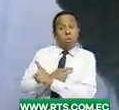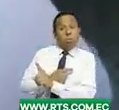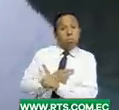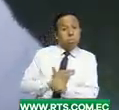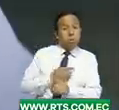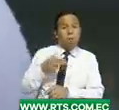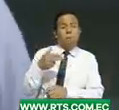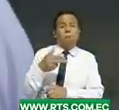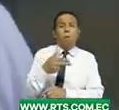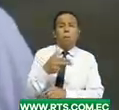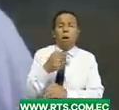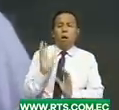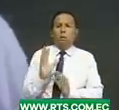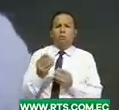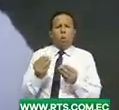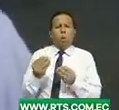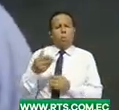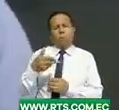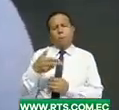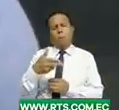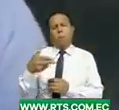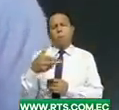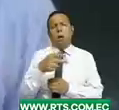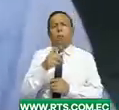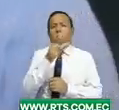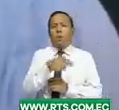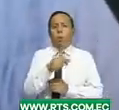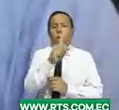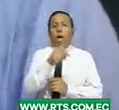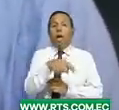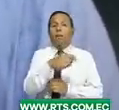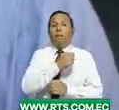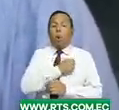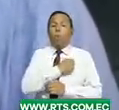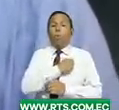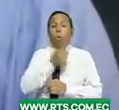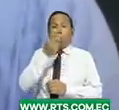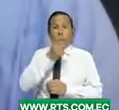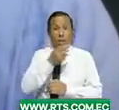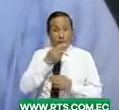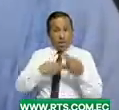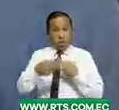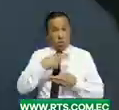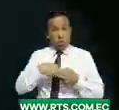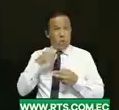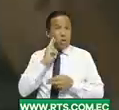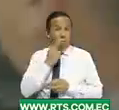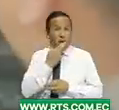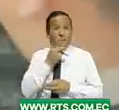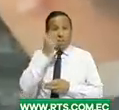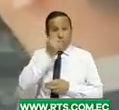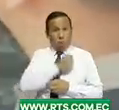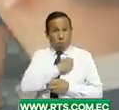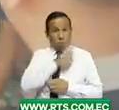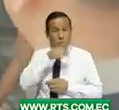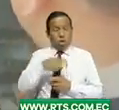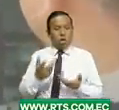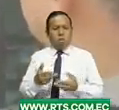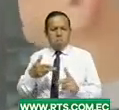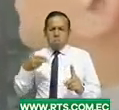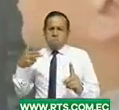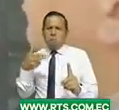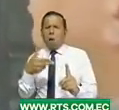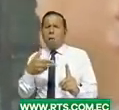veces al ciudadano que era el dueño de este local comercial de alimentos. El blanco del sicario, el propietario del comedor,